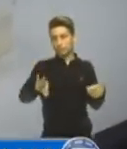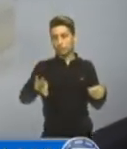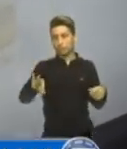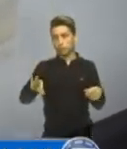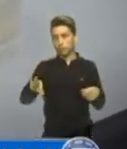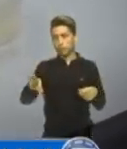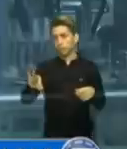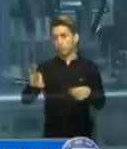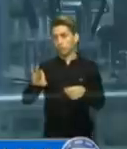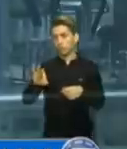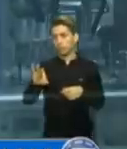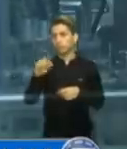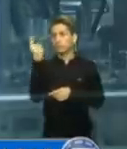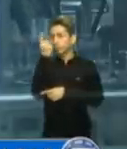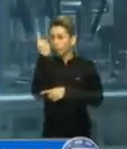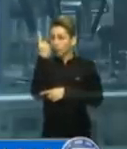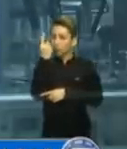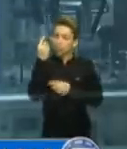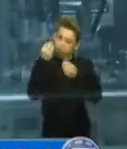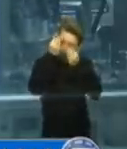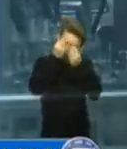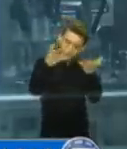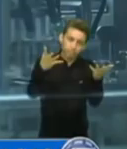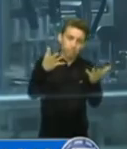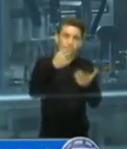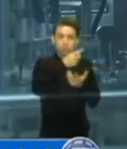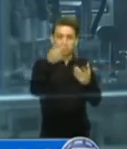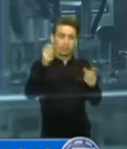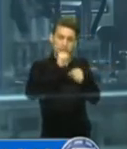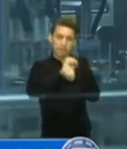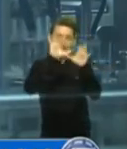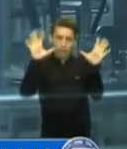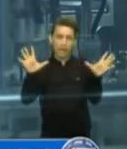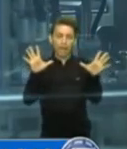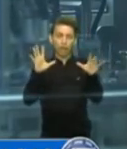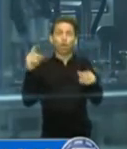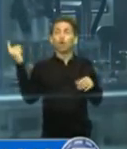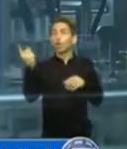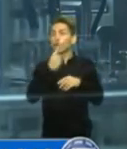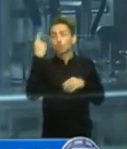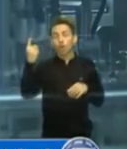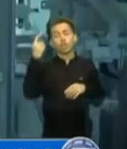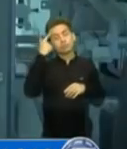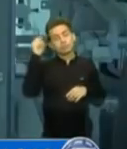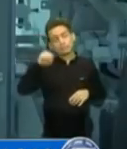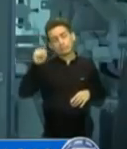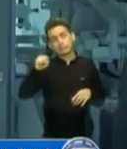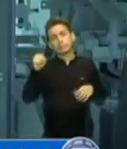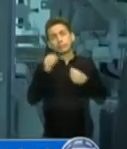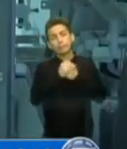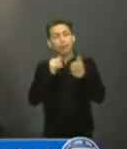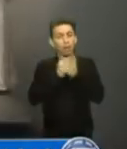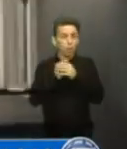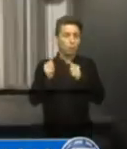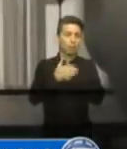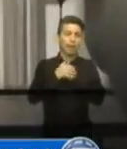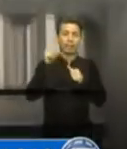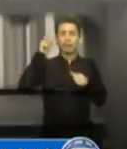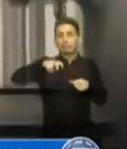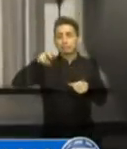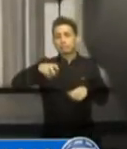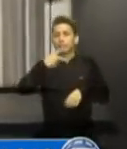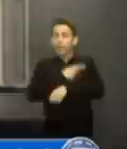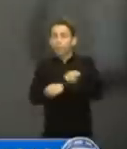conferir un mensaje claro. Si a todos les preocupan las vacunas, el acceso a las vacunas, entonces